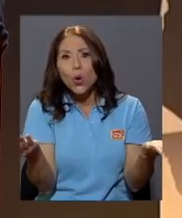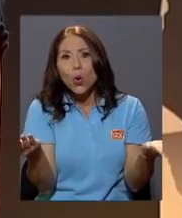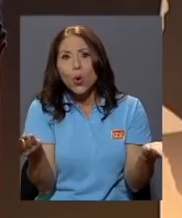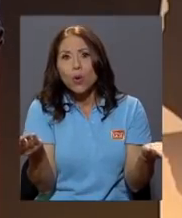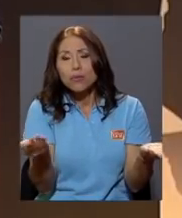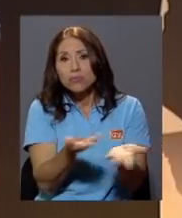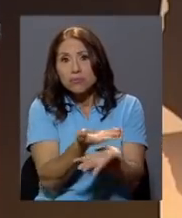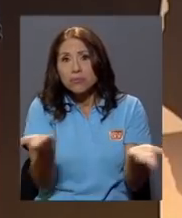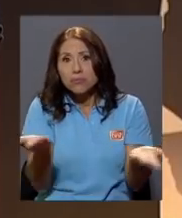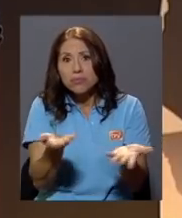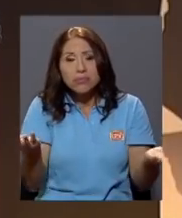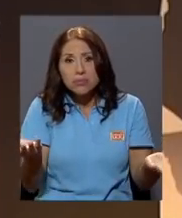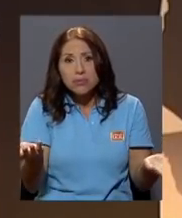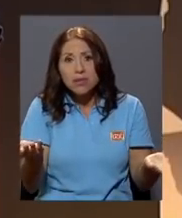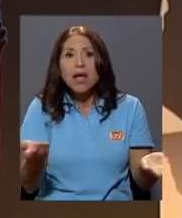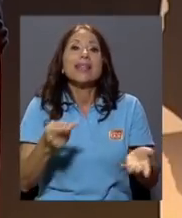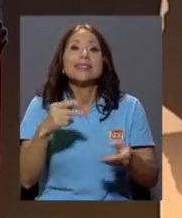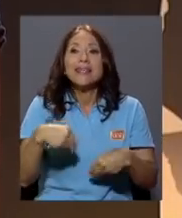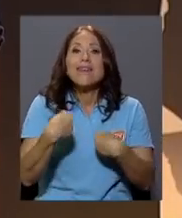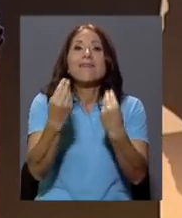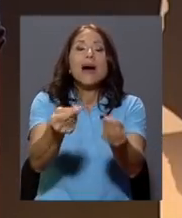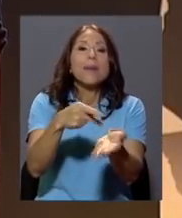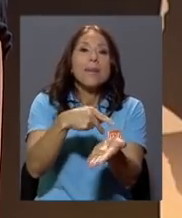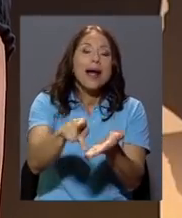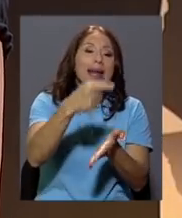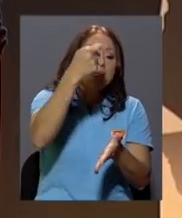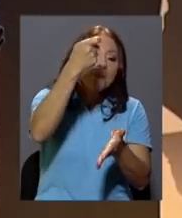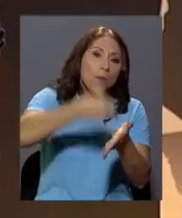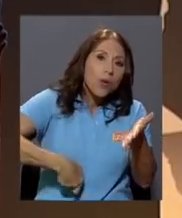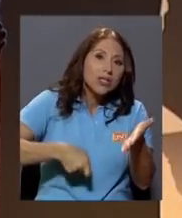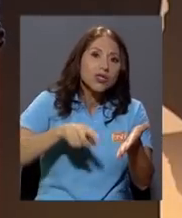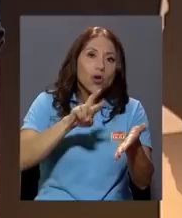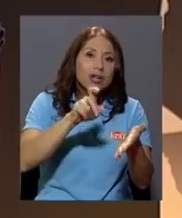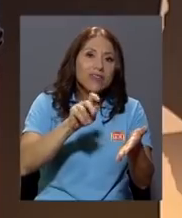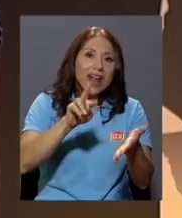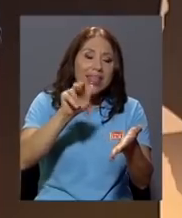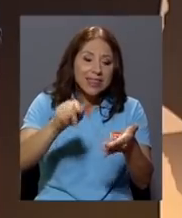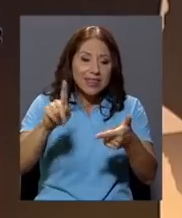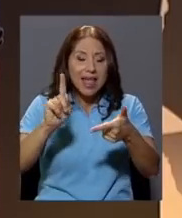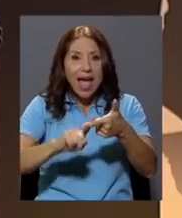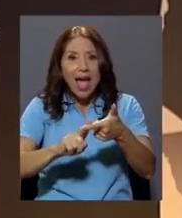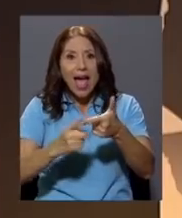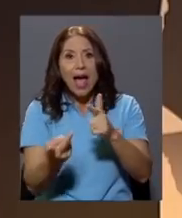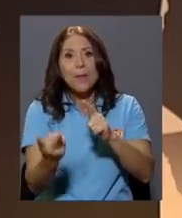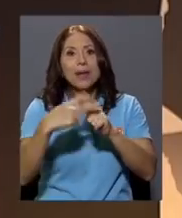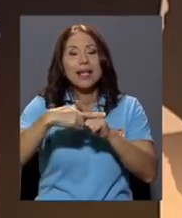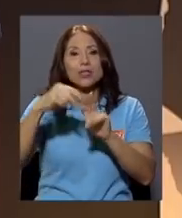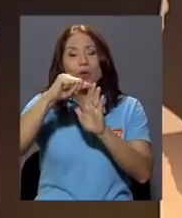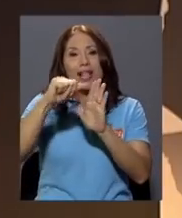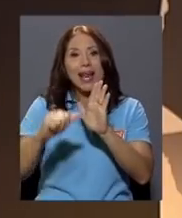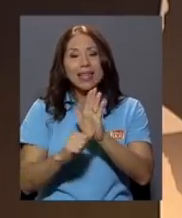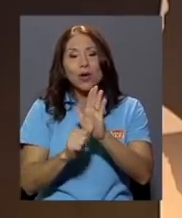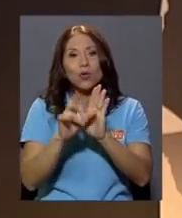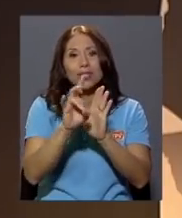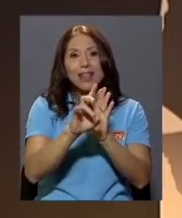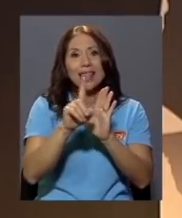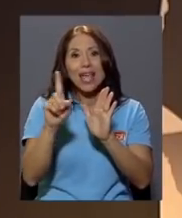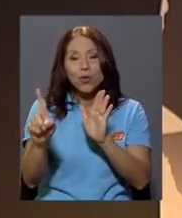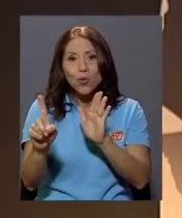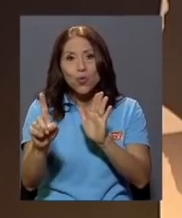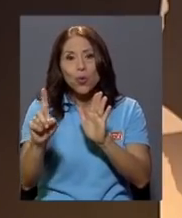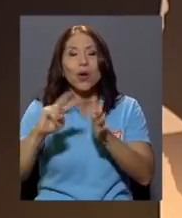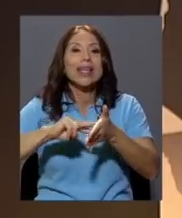deja de percibir? A impuestos de renta, a la aplicación del artículo 71,